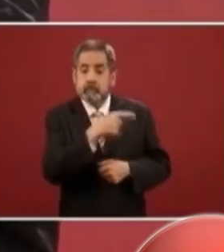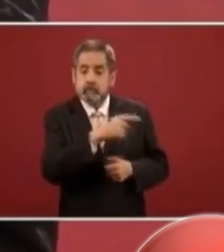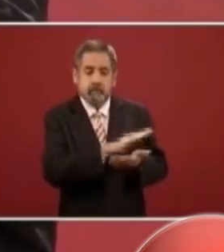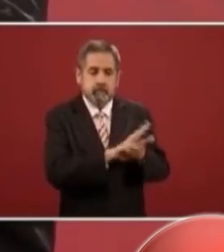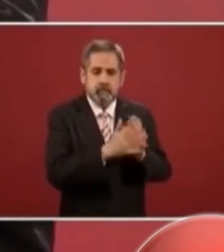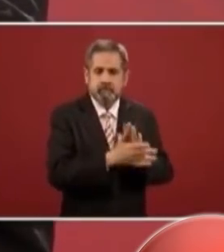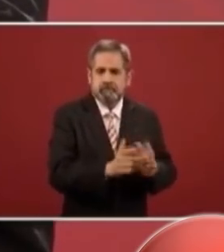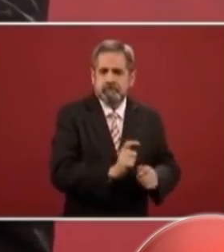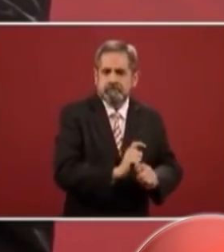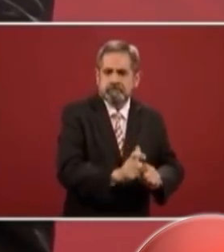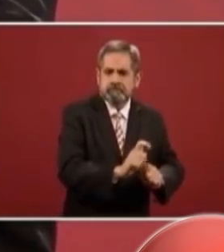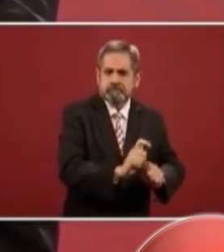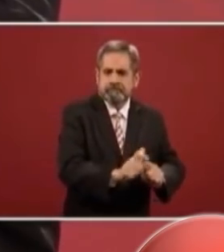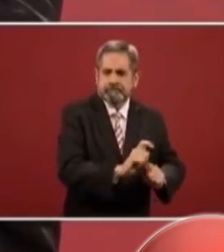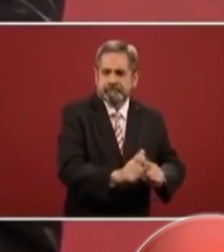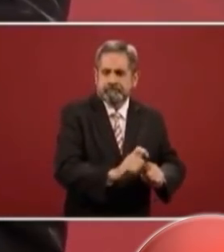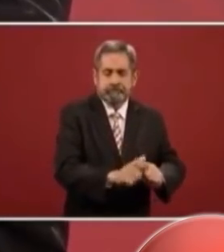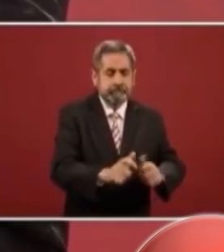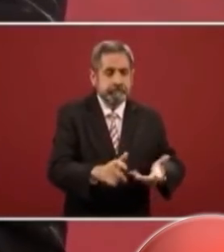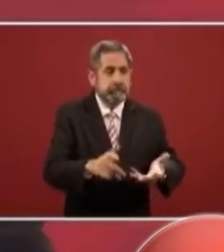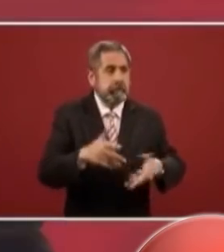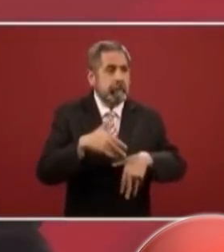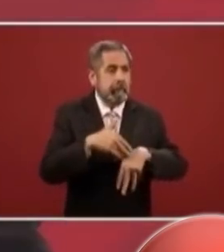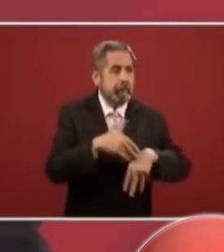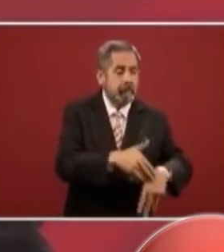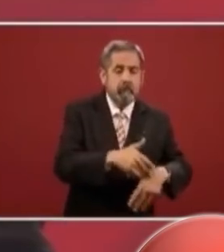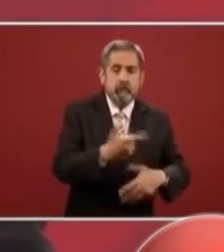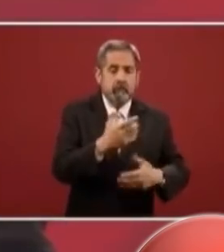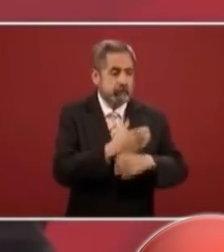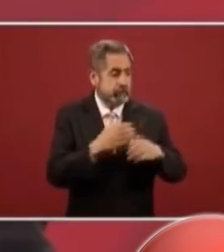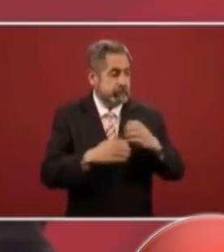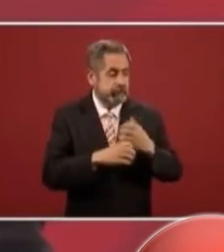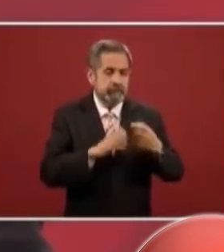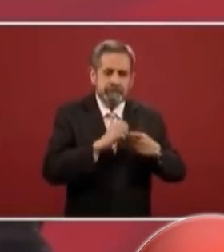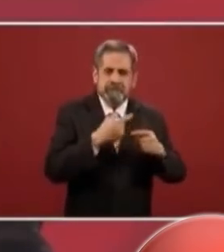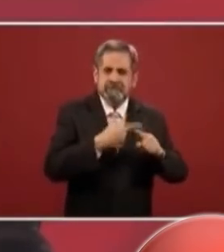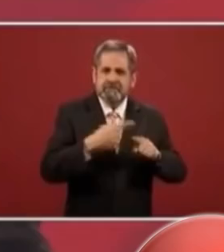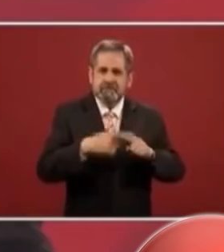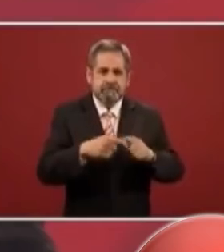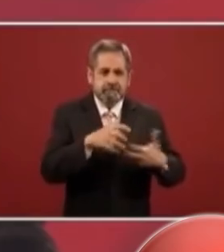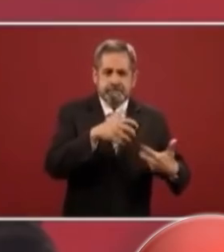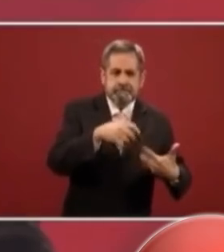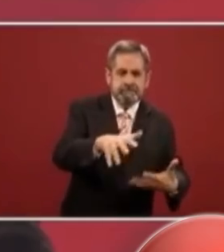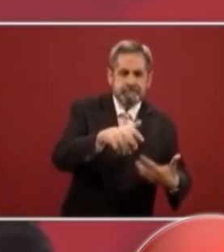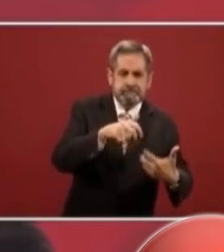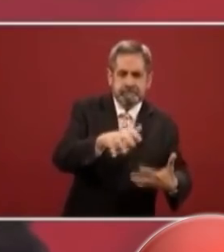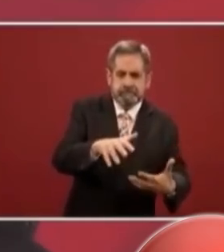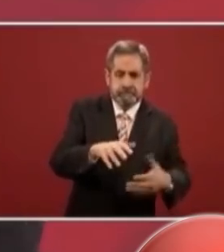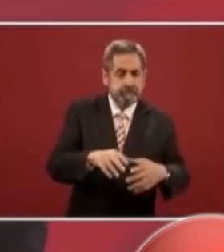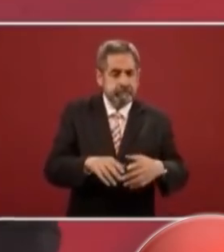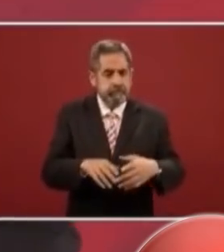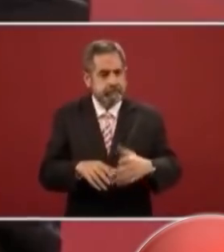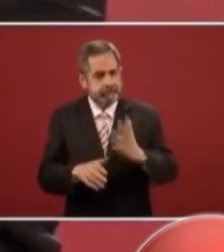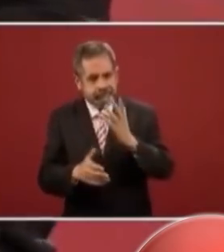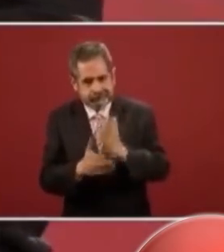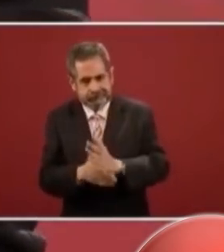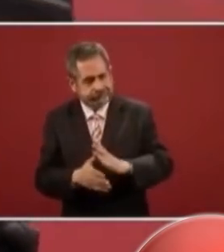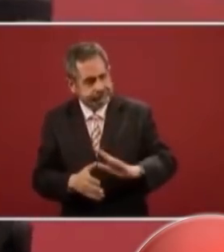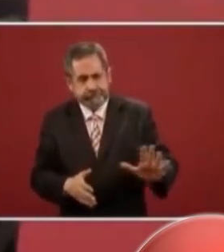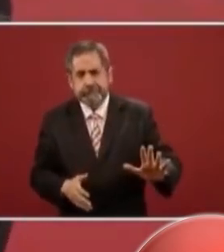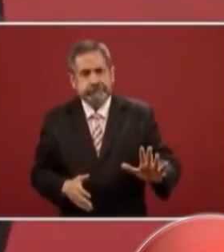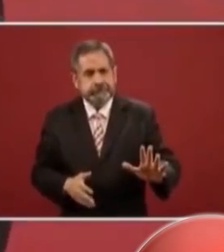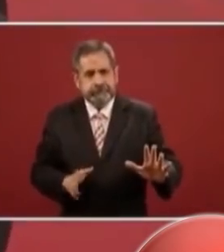o despensas decirles, vámonos